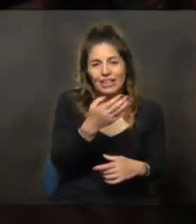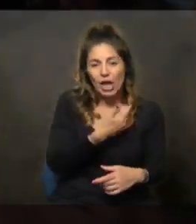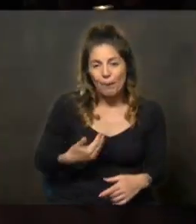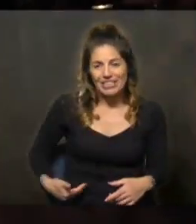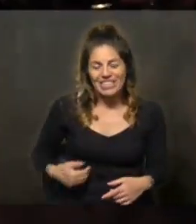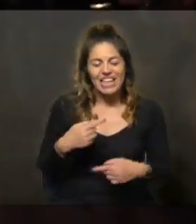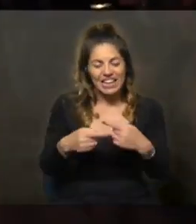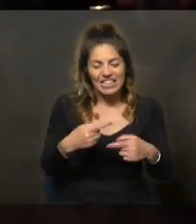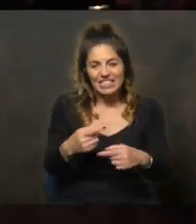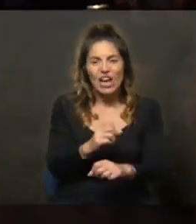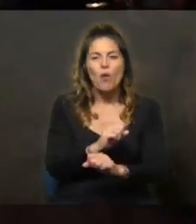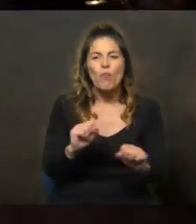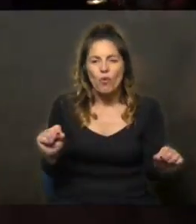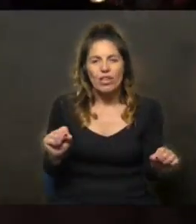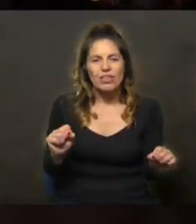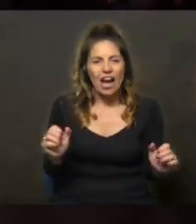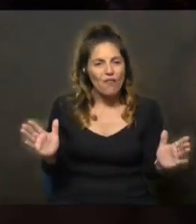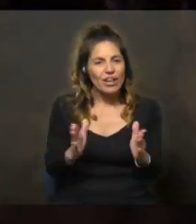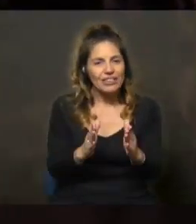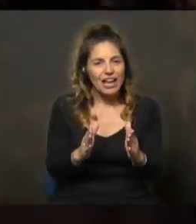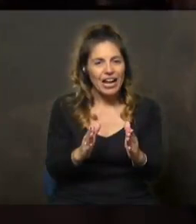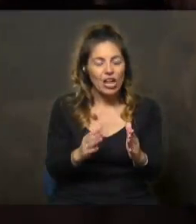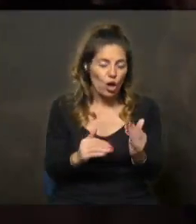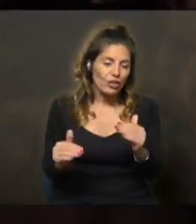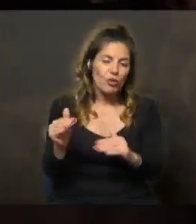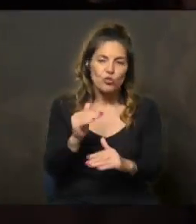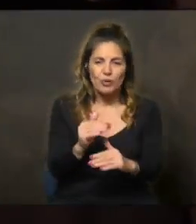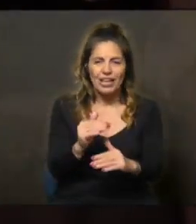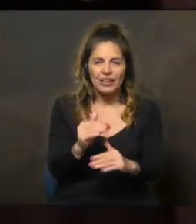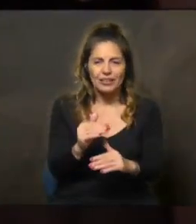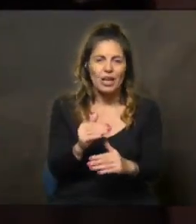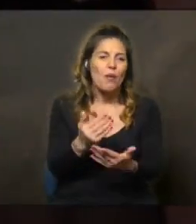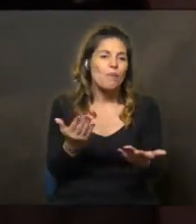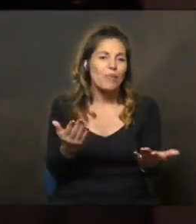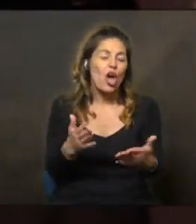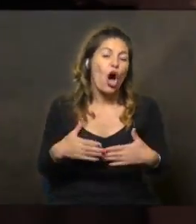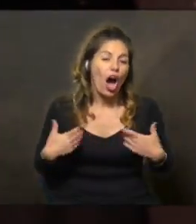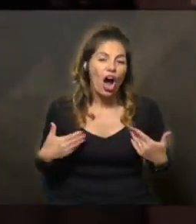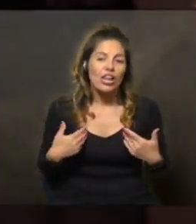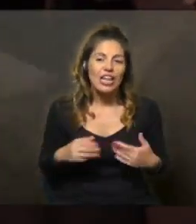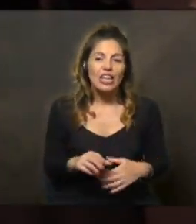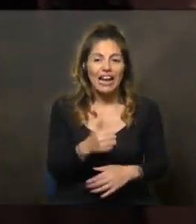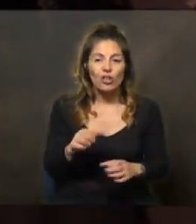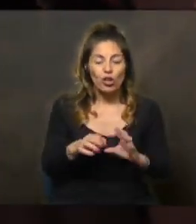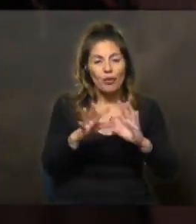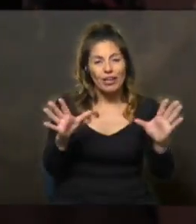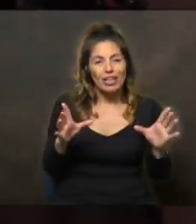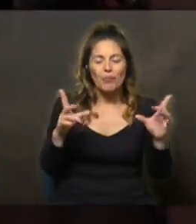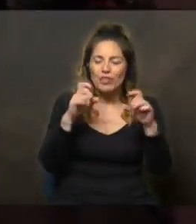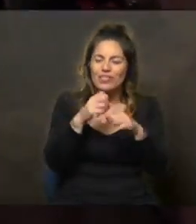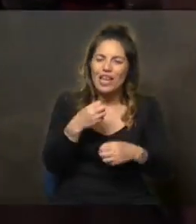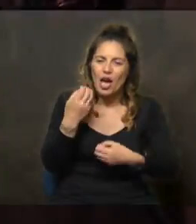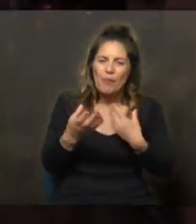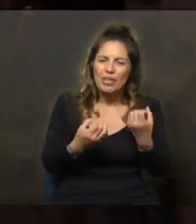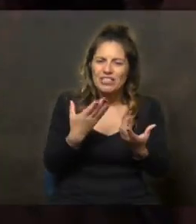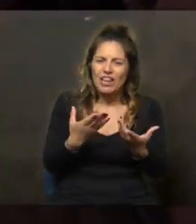sigue pueda afrontar todo lo que tenemos que superar Pero bueno estoy alegre porque es democracia pero me cuesta mucho expresarla